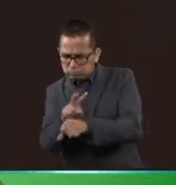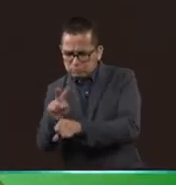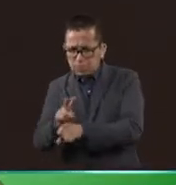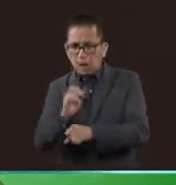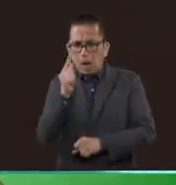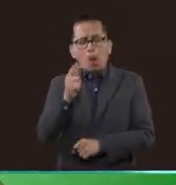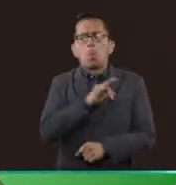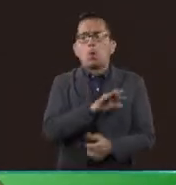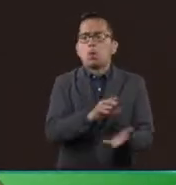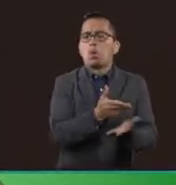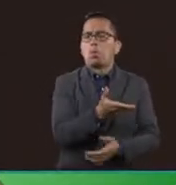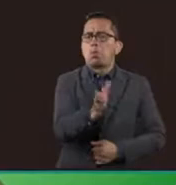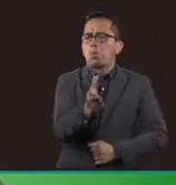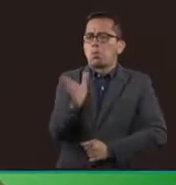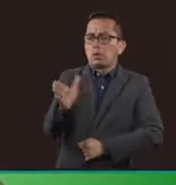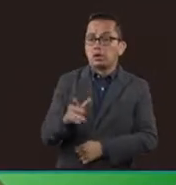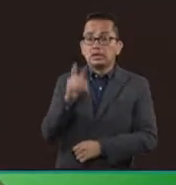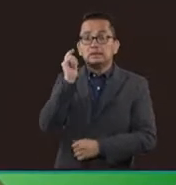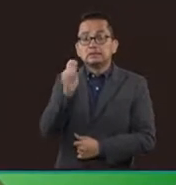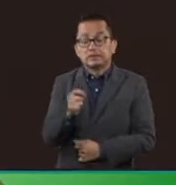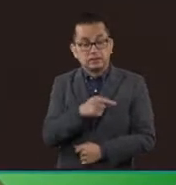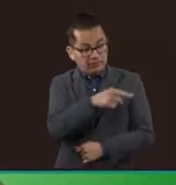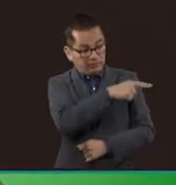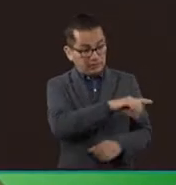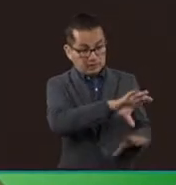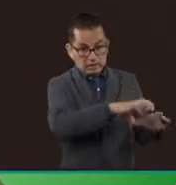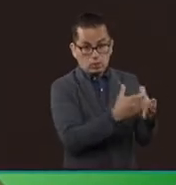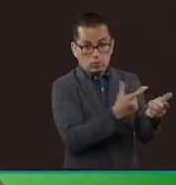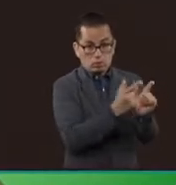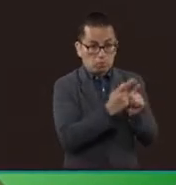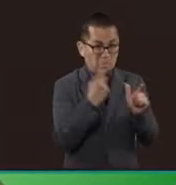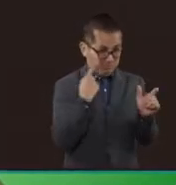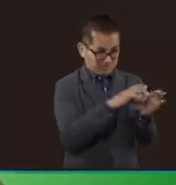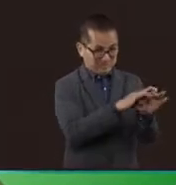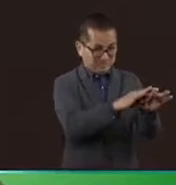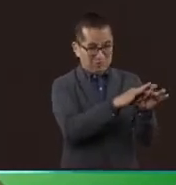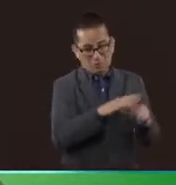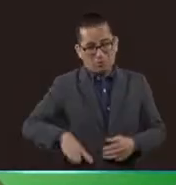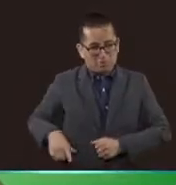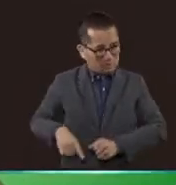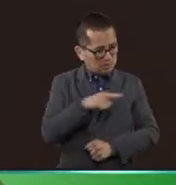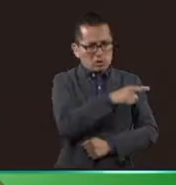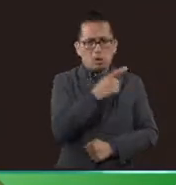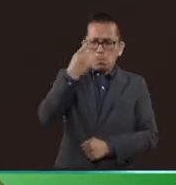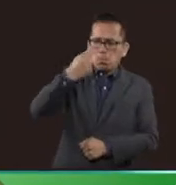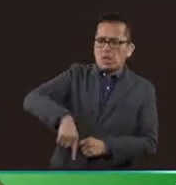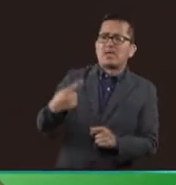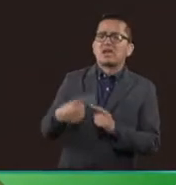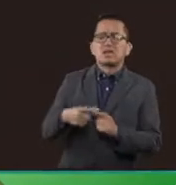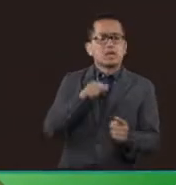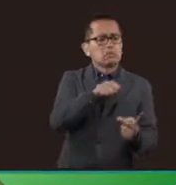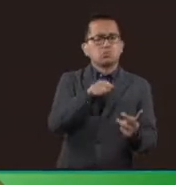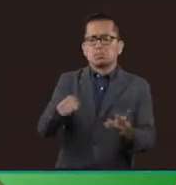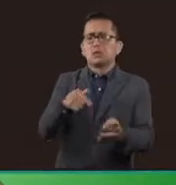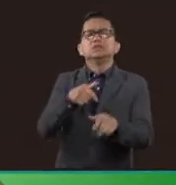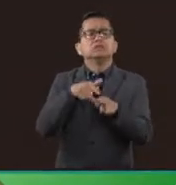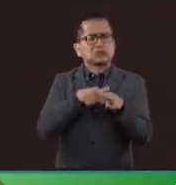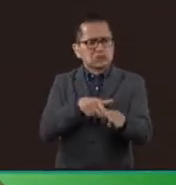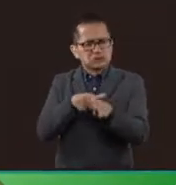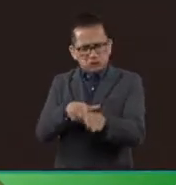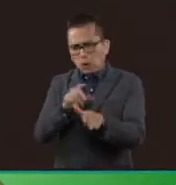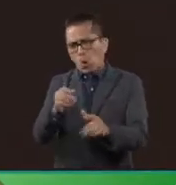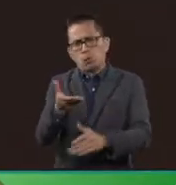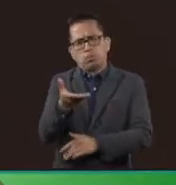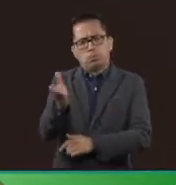o sea el oficialismo dará su visto bueno sobre los miembros que tendrán dicho control en el poder judicial este esquema